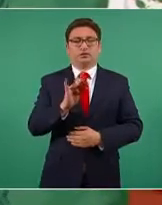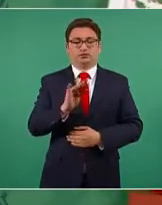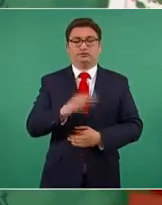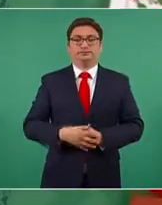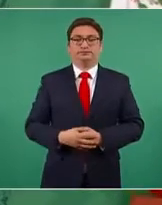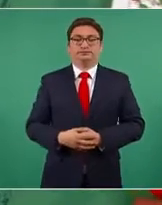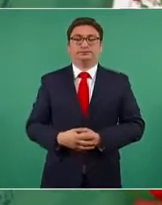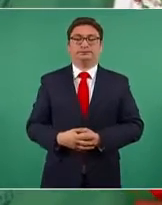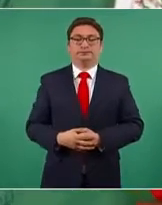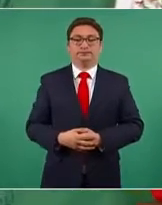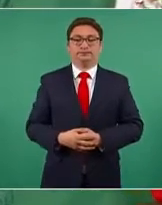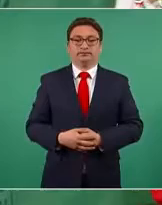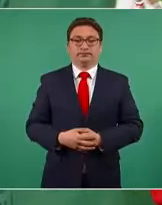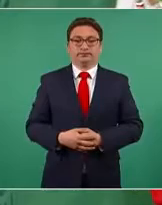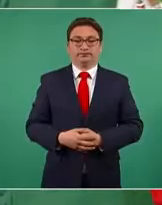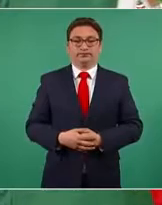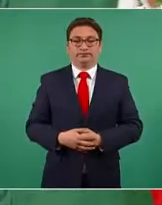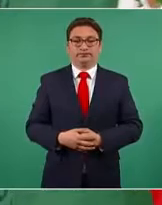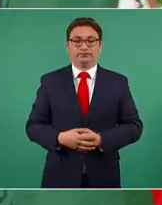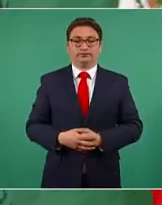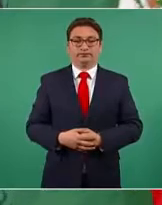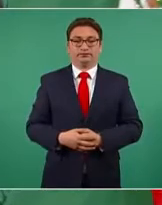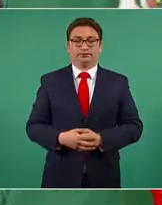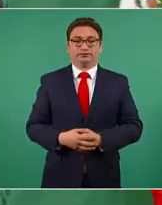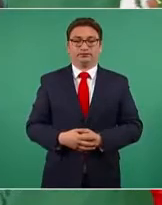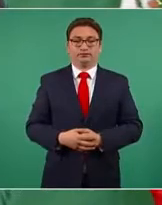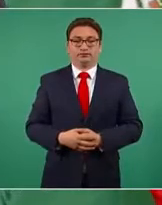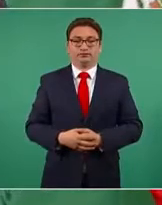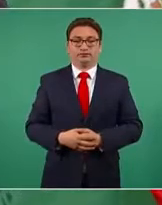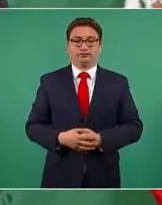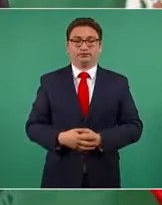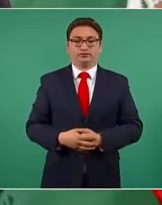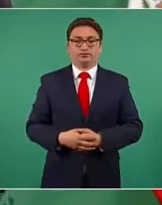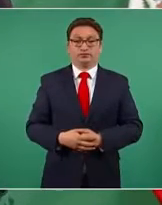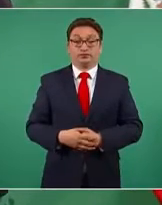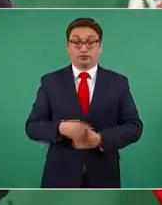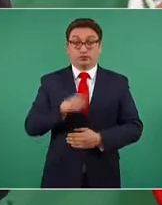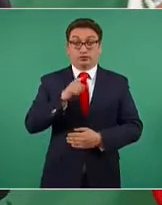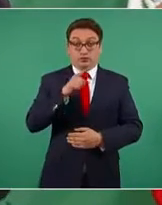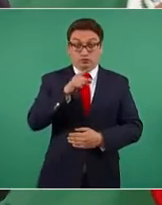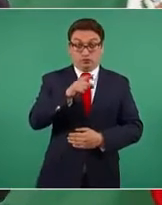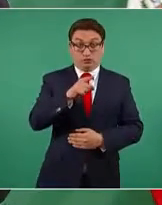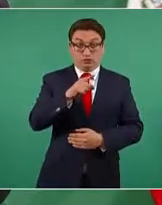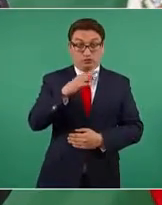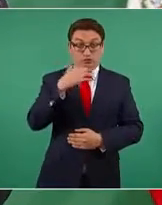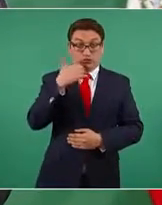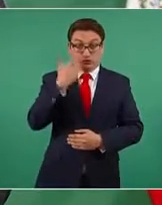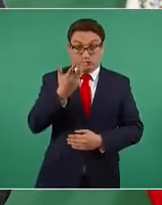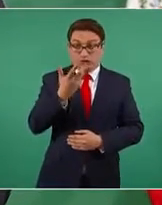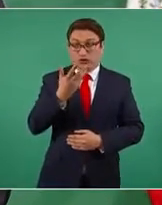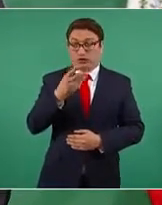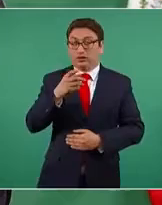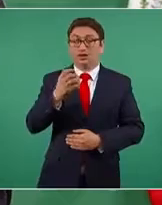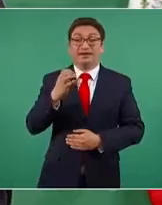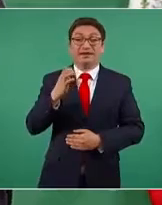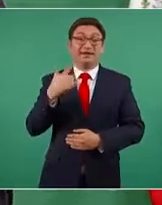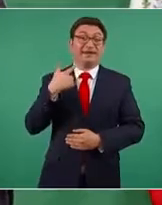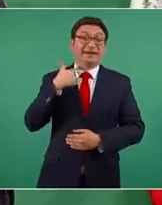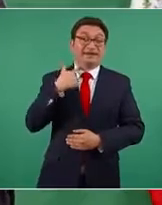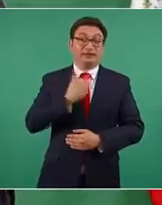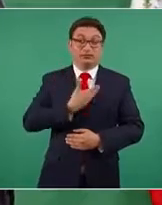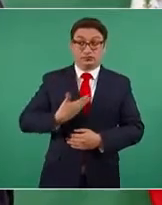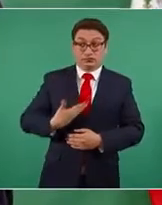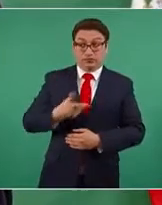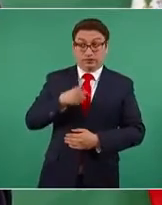¿Quieres que se investigue y de conformidad con la ley se juzgue a los